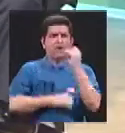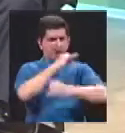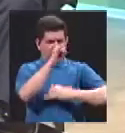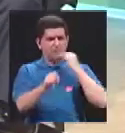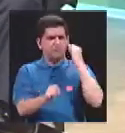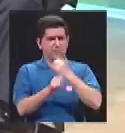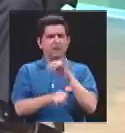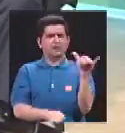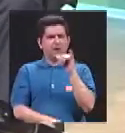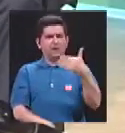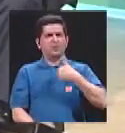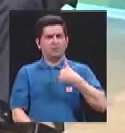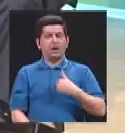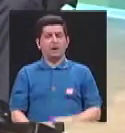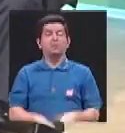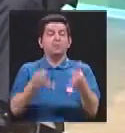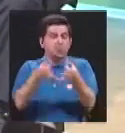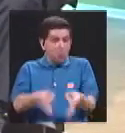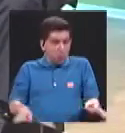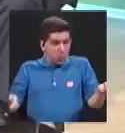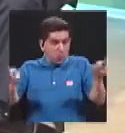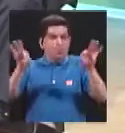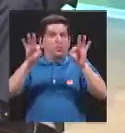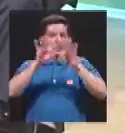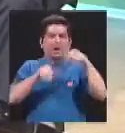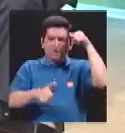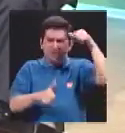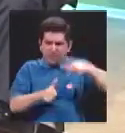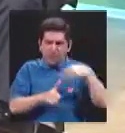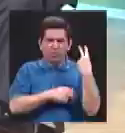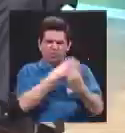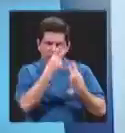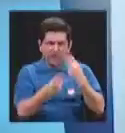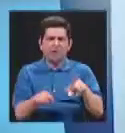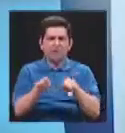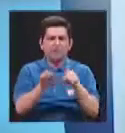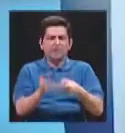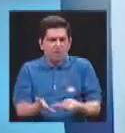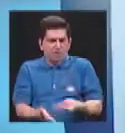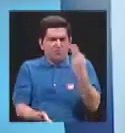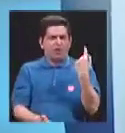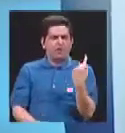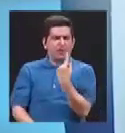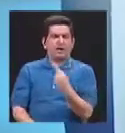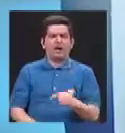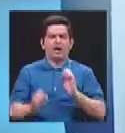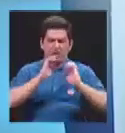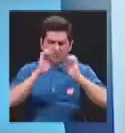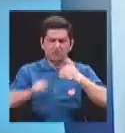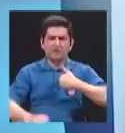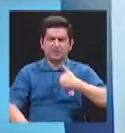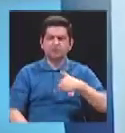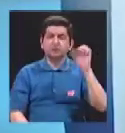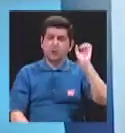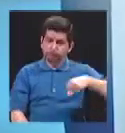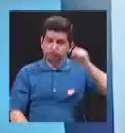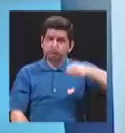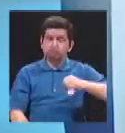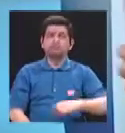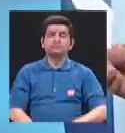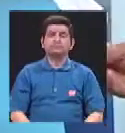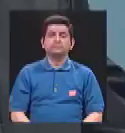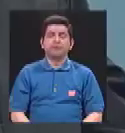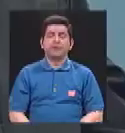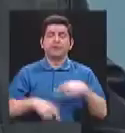tuvimos invitados internacionales también, Roberto. Y hay que recordar su visita y lo enriquecedor de cada una de esas entrevistas. Así